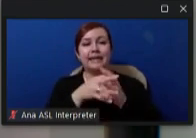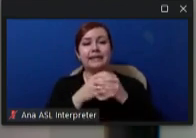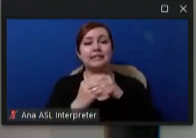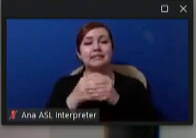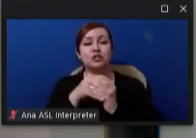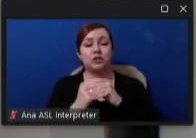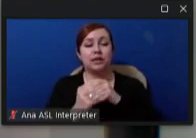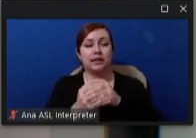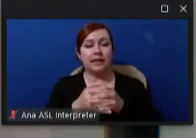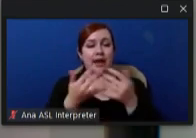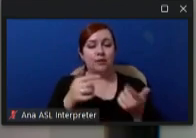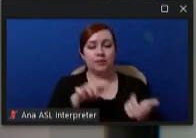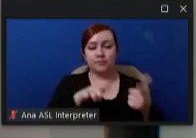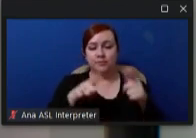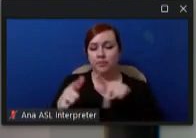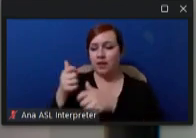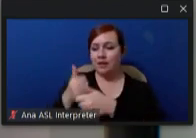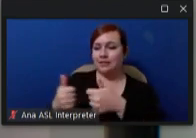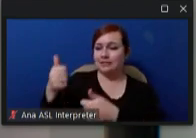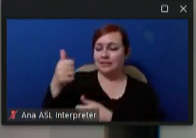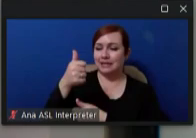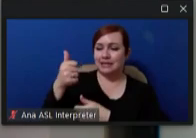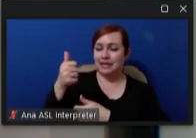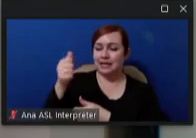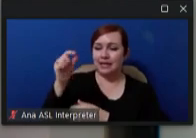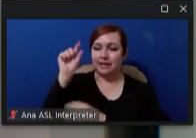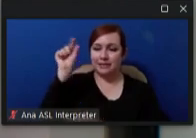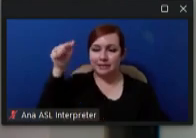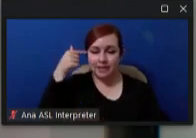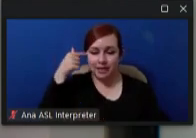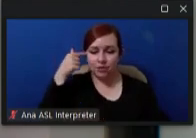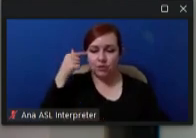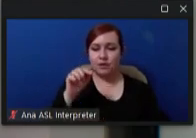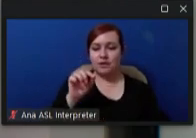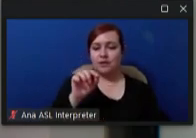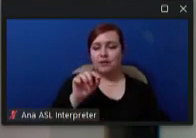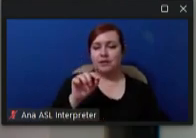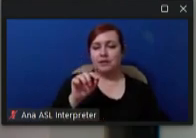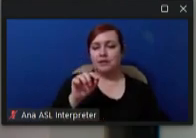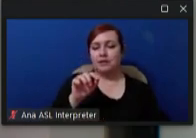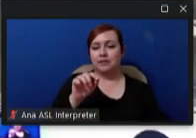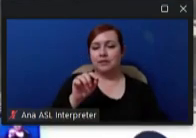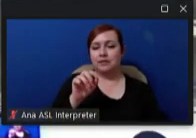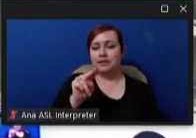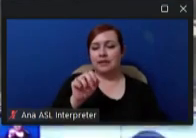a la Secretaria de Estado en los despachos de Derechos Humanos, la licenciada Natalie Roque Sandoval.